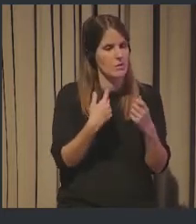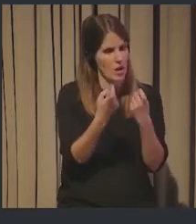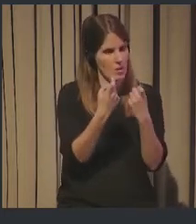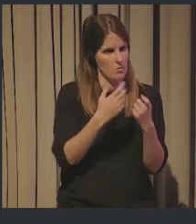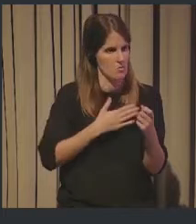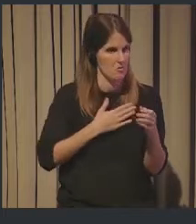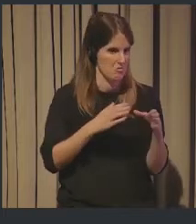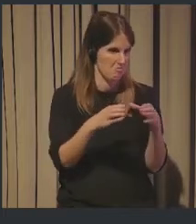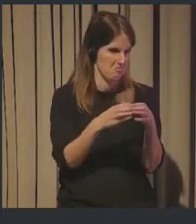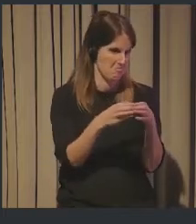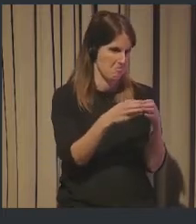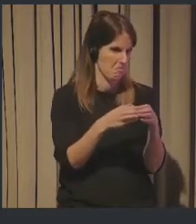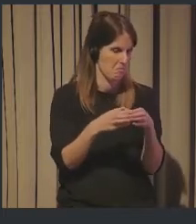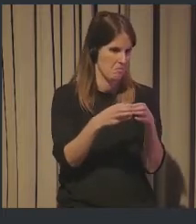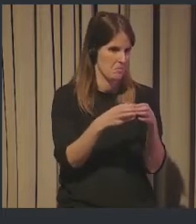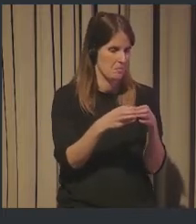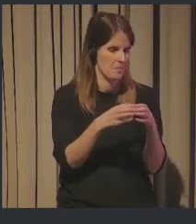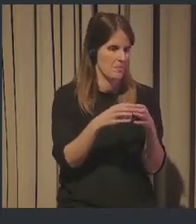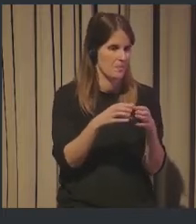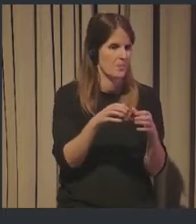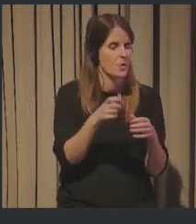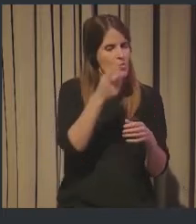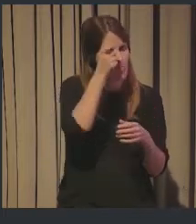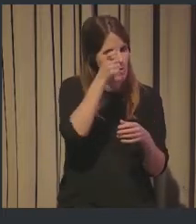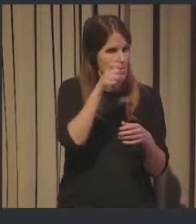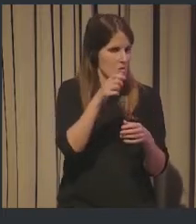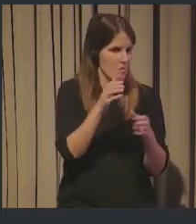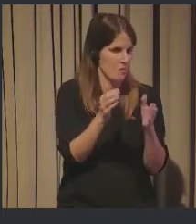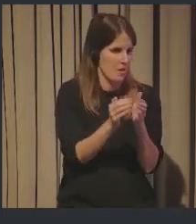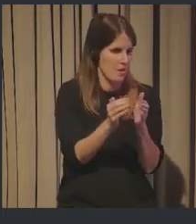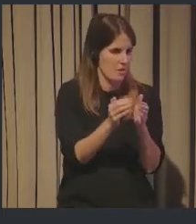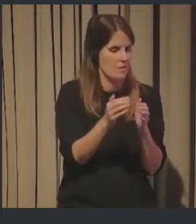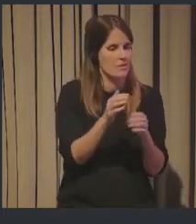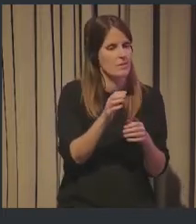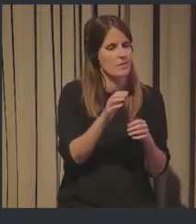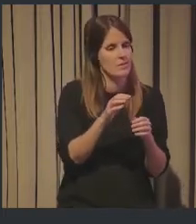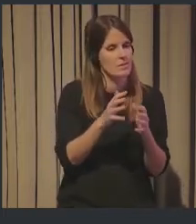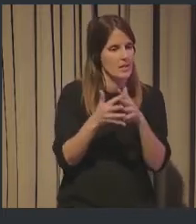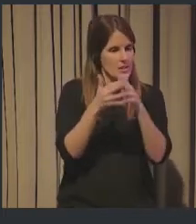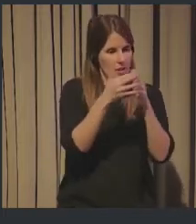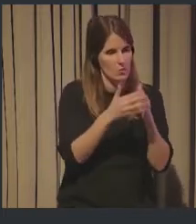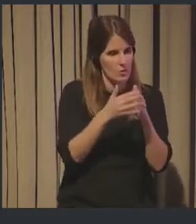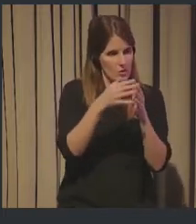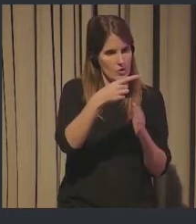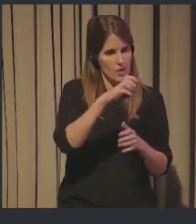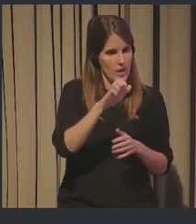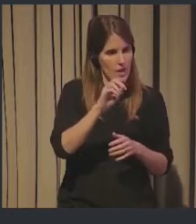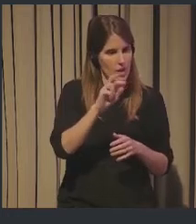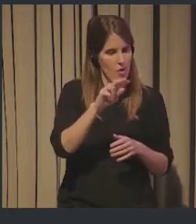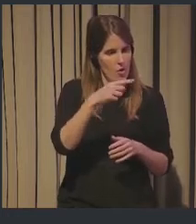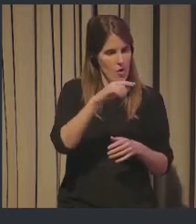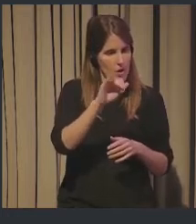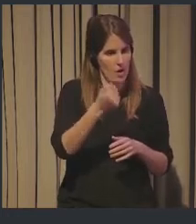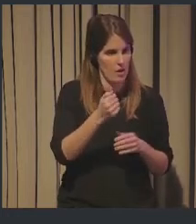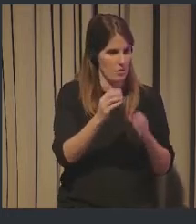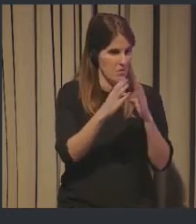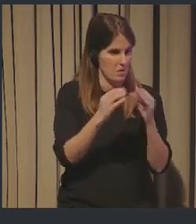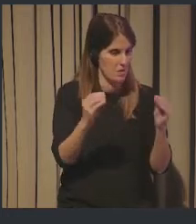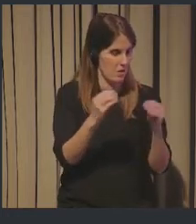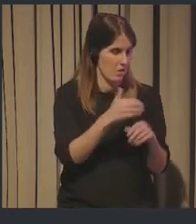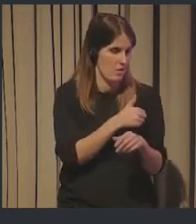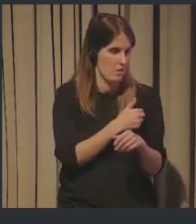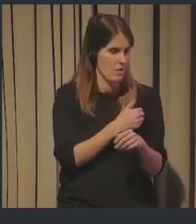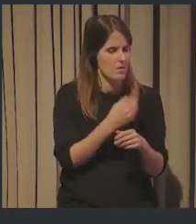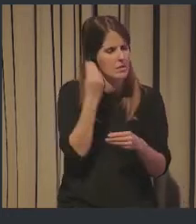relativamente pequeña en el estado de Georgia, en una ciudad universitaria, y no me parecía